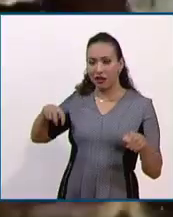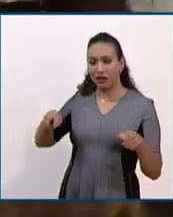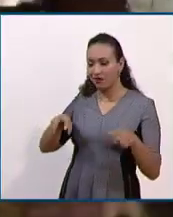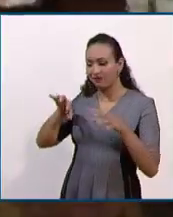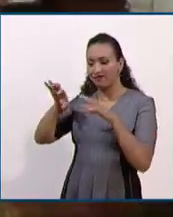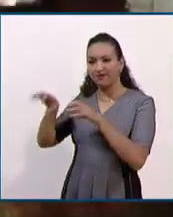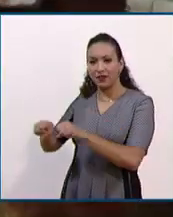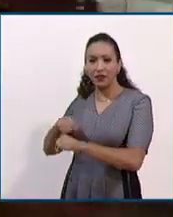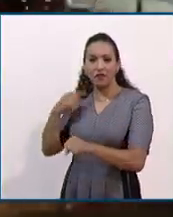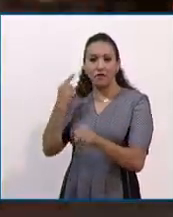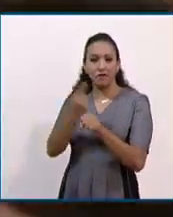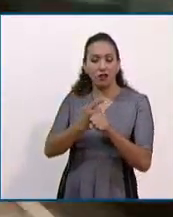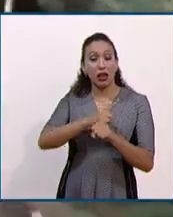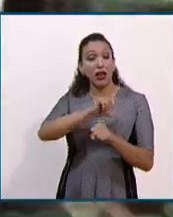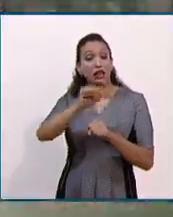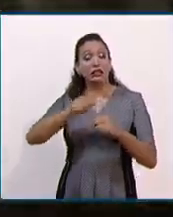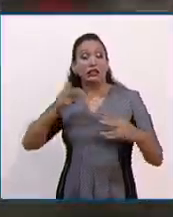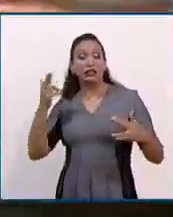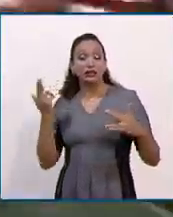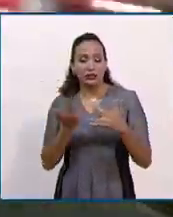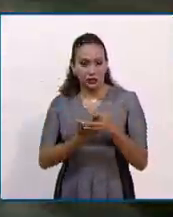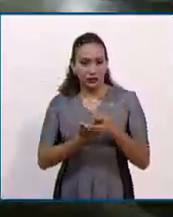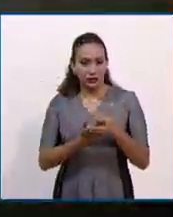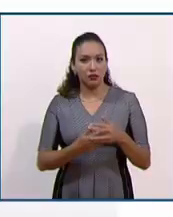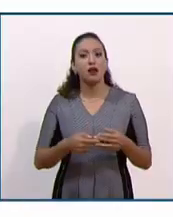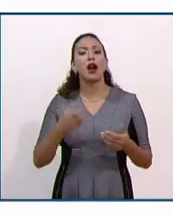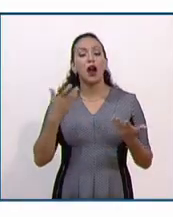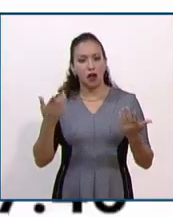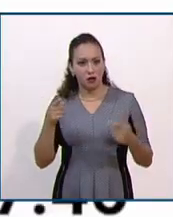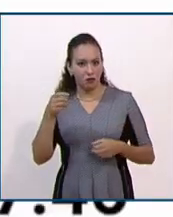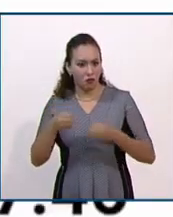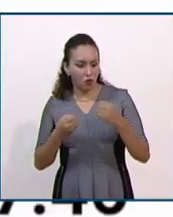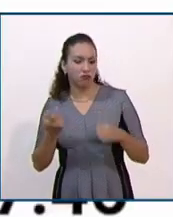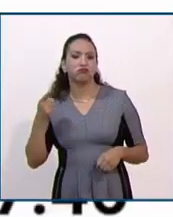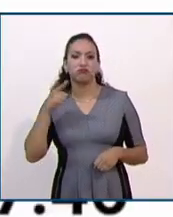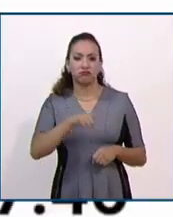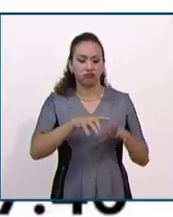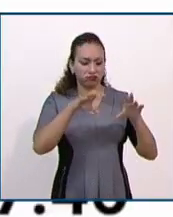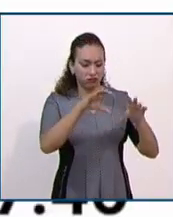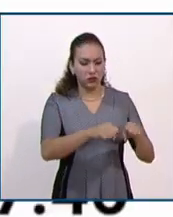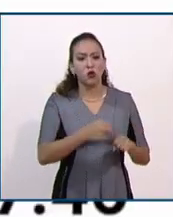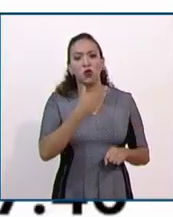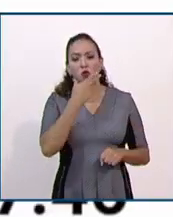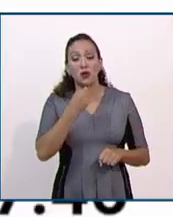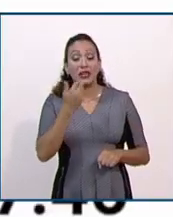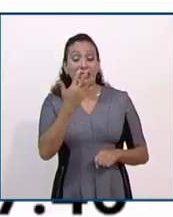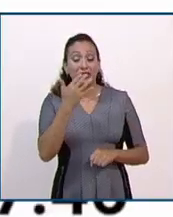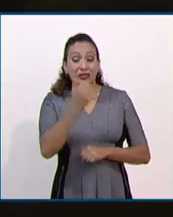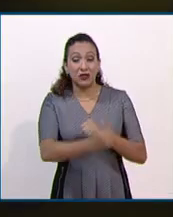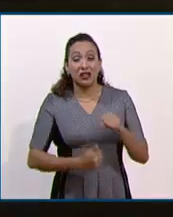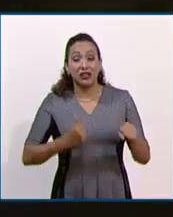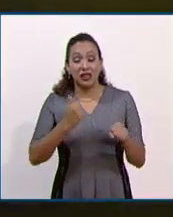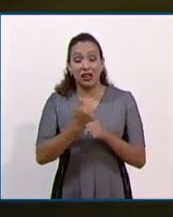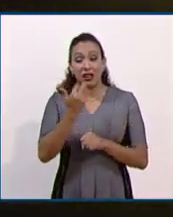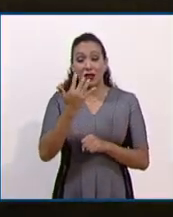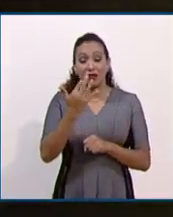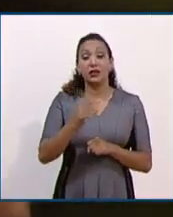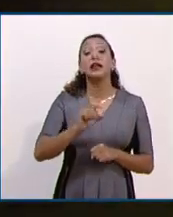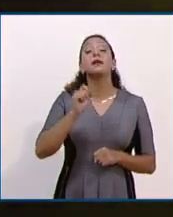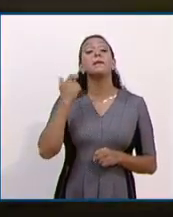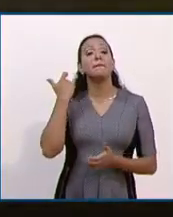vida. Por estos hechos, el juez de primera instancia condenó al implicado, entre otras sanciones, a 50 años de prisión y a pagar una